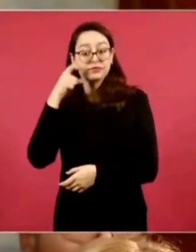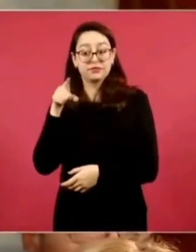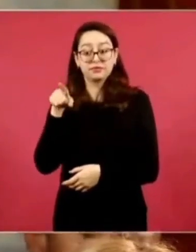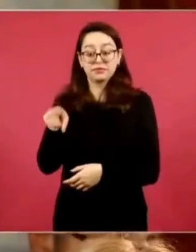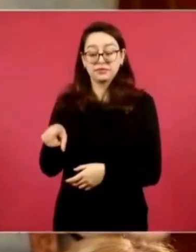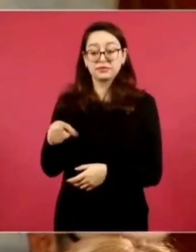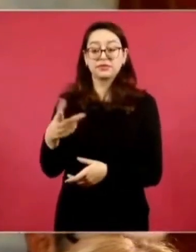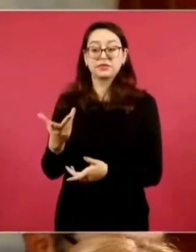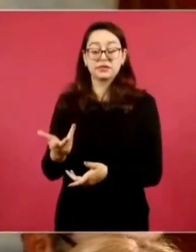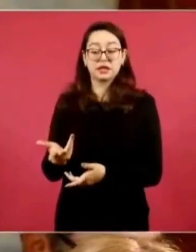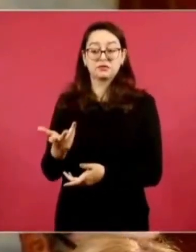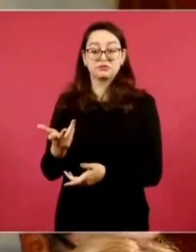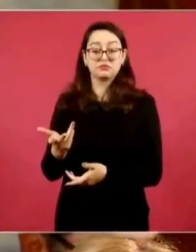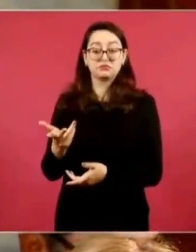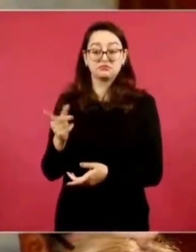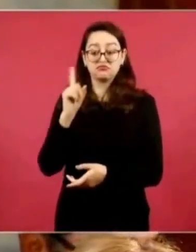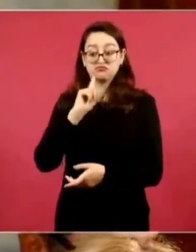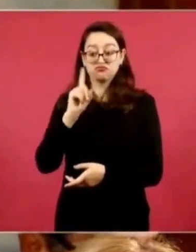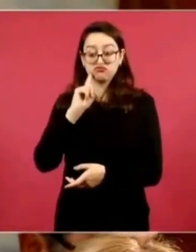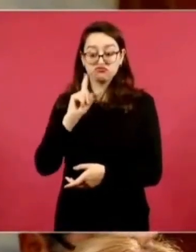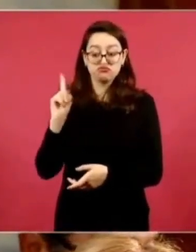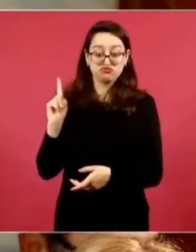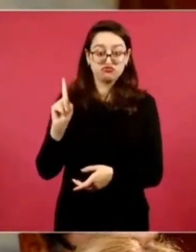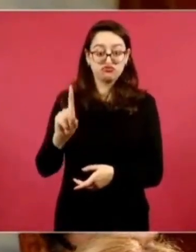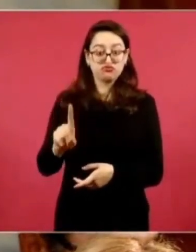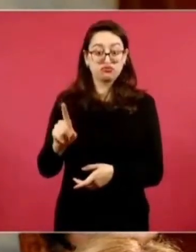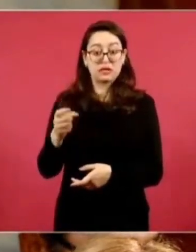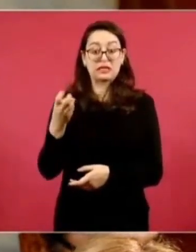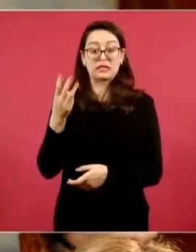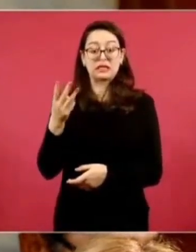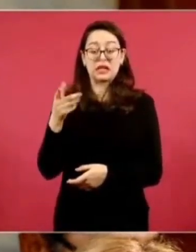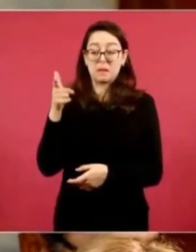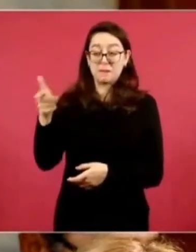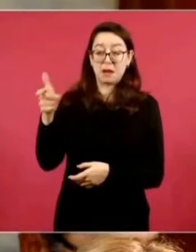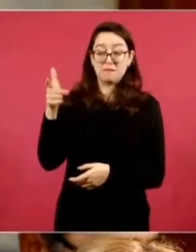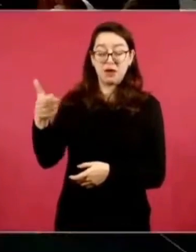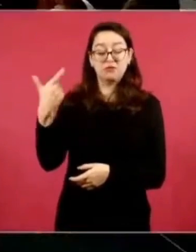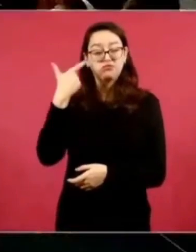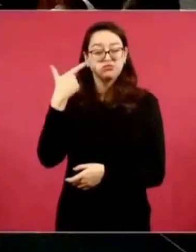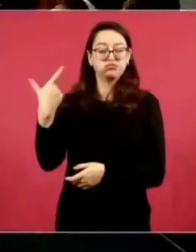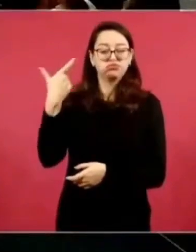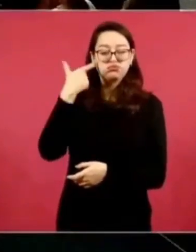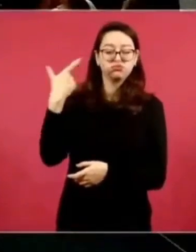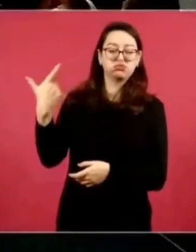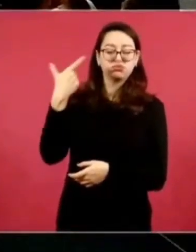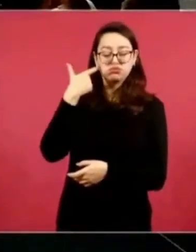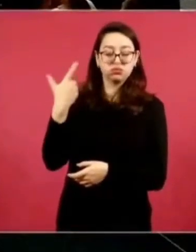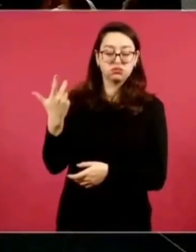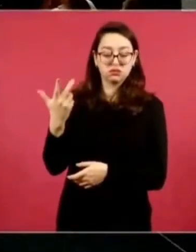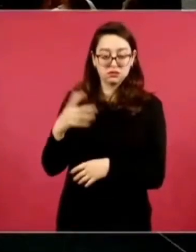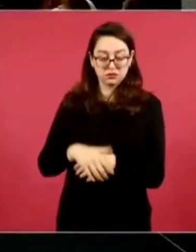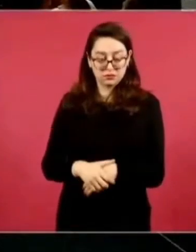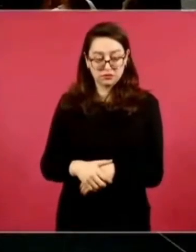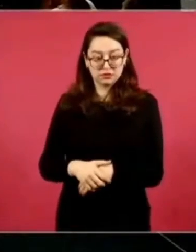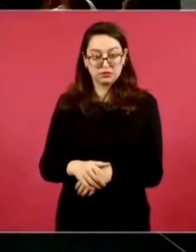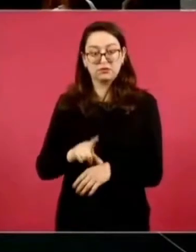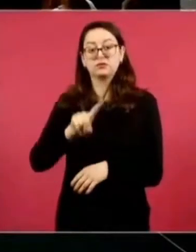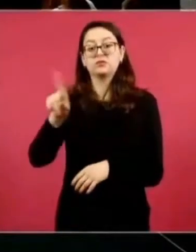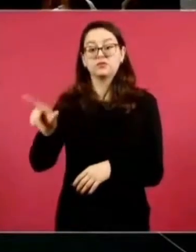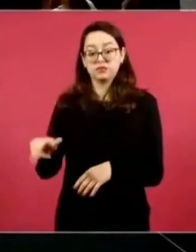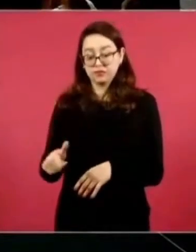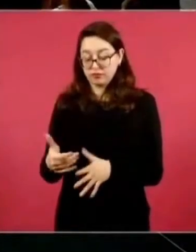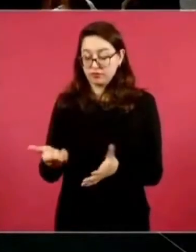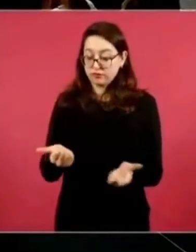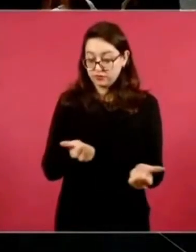balazos en la cara. Le destrozaron toda esta área de la cara. La sacaron, la